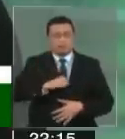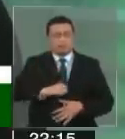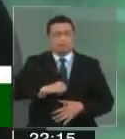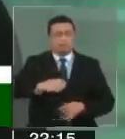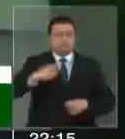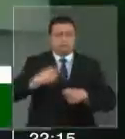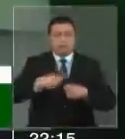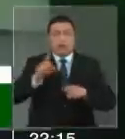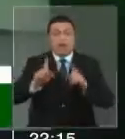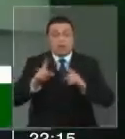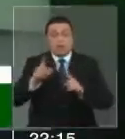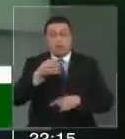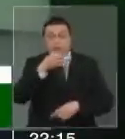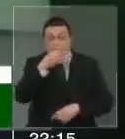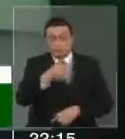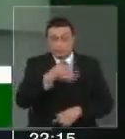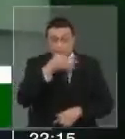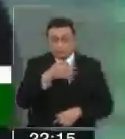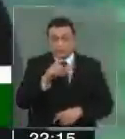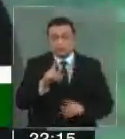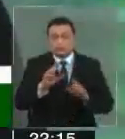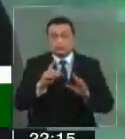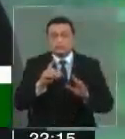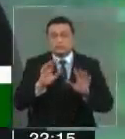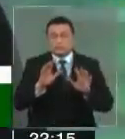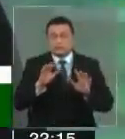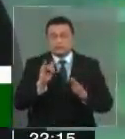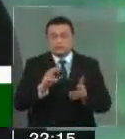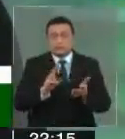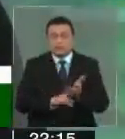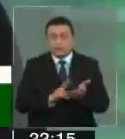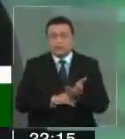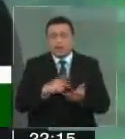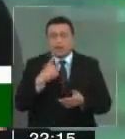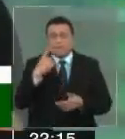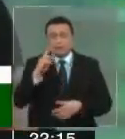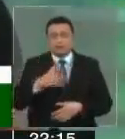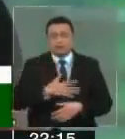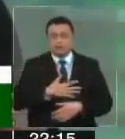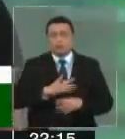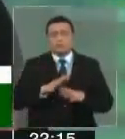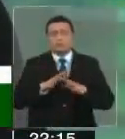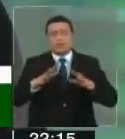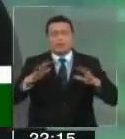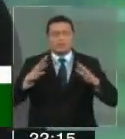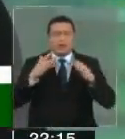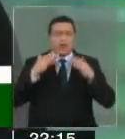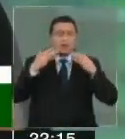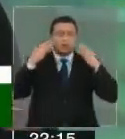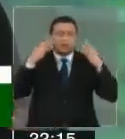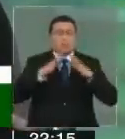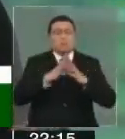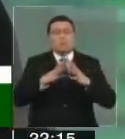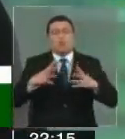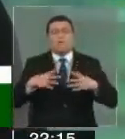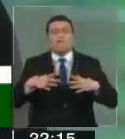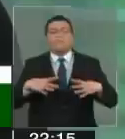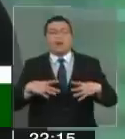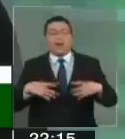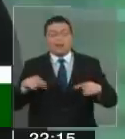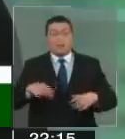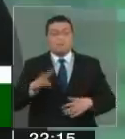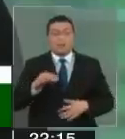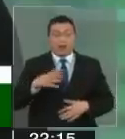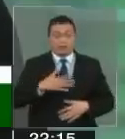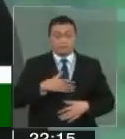Porque había gente que te decía. Sí, pero la verdad es que yo estaba tan emocionada y tan feliz de esta